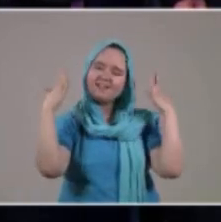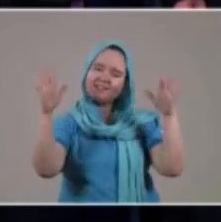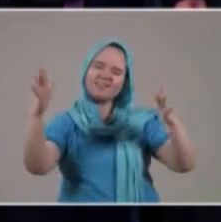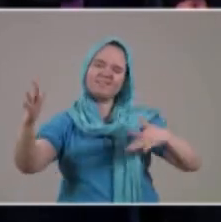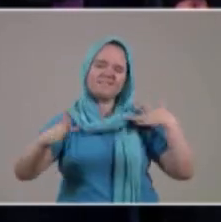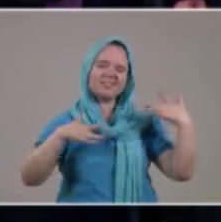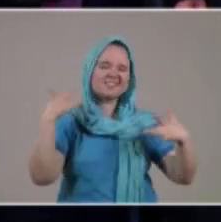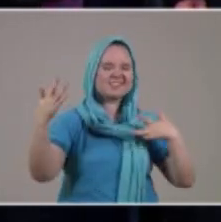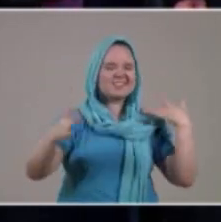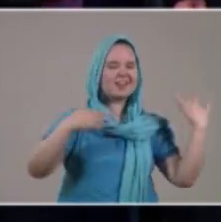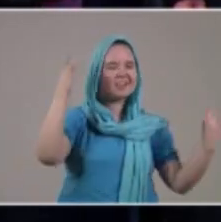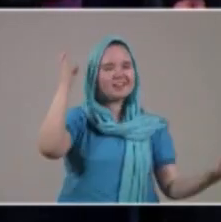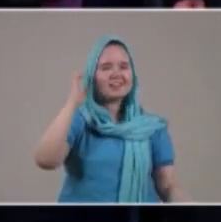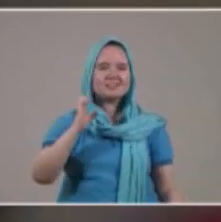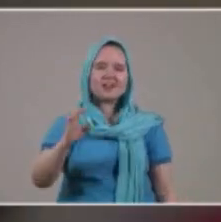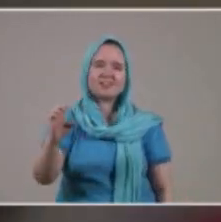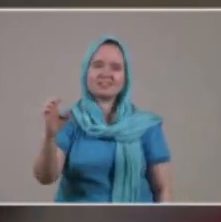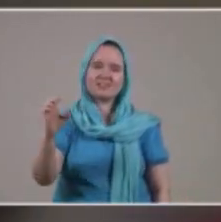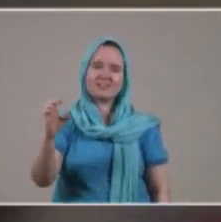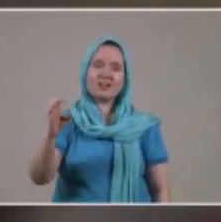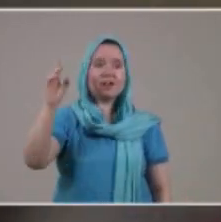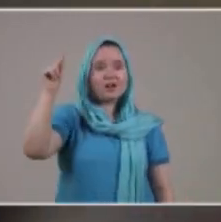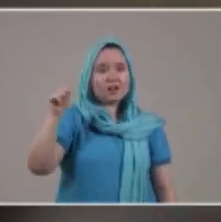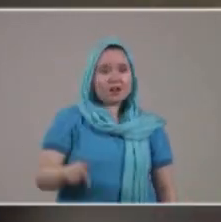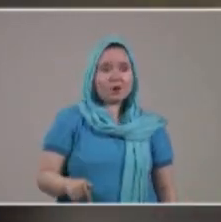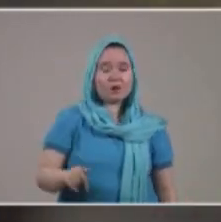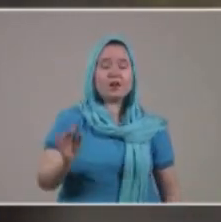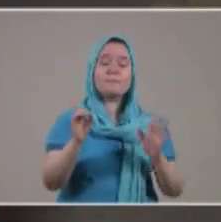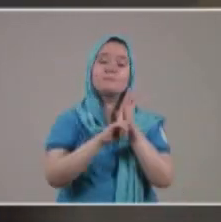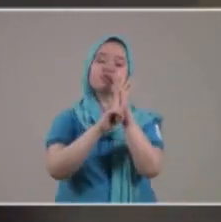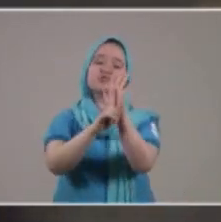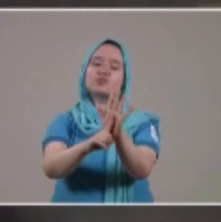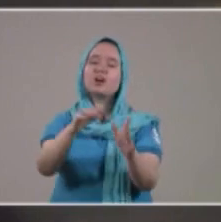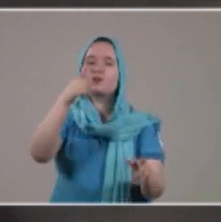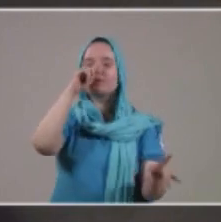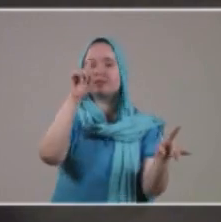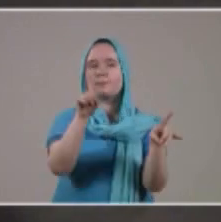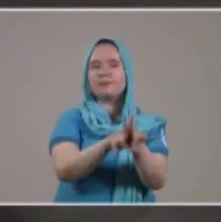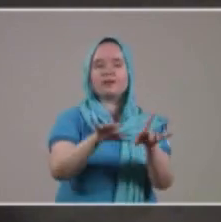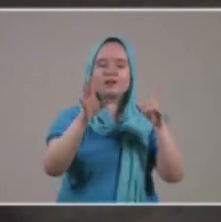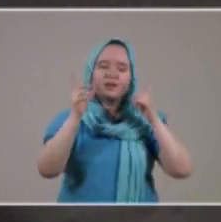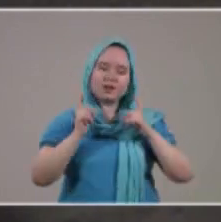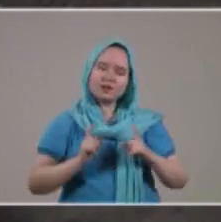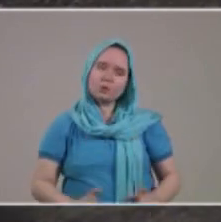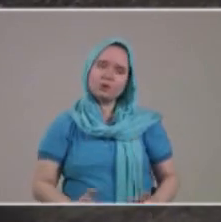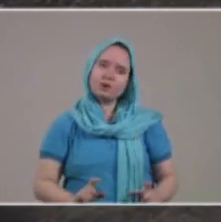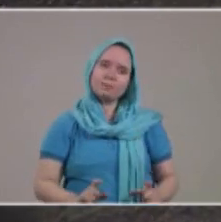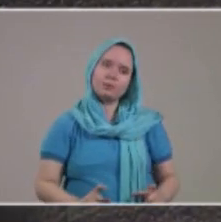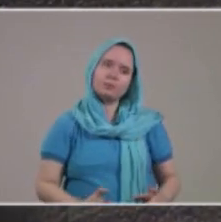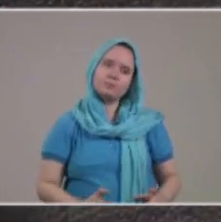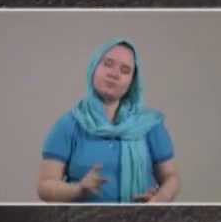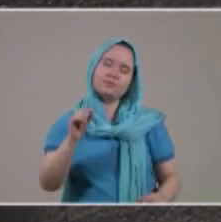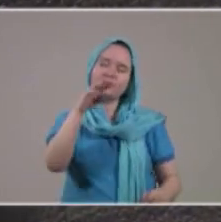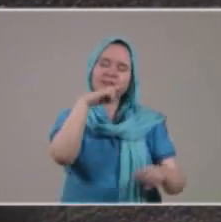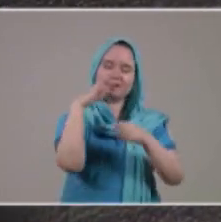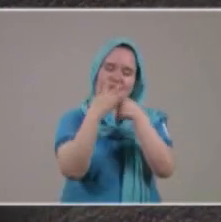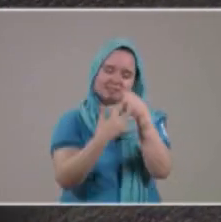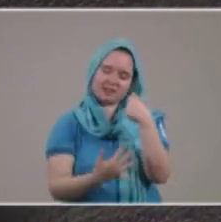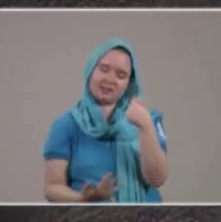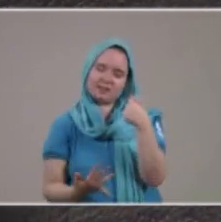felicidad eterna. Y ahora tipificado también en este cuerpo, en esta